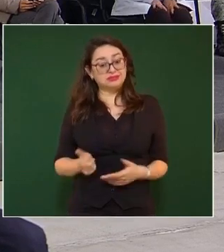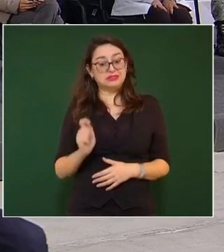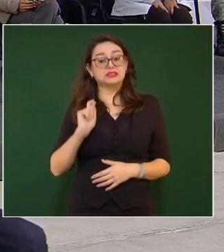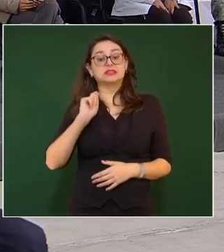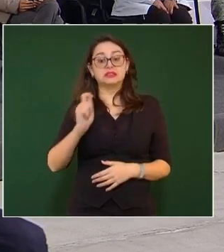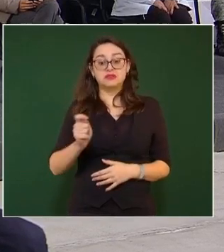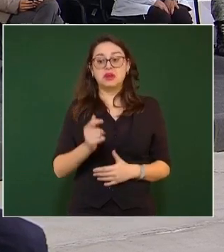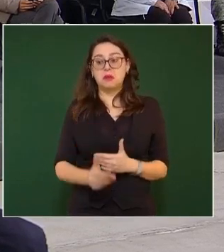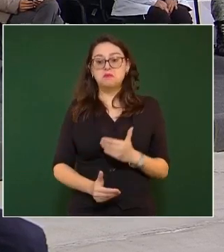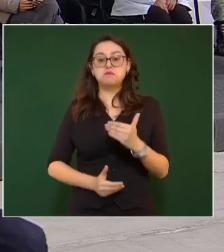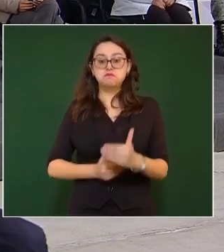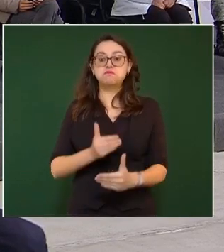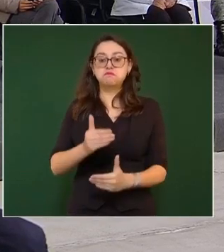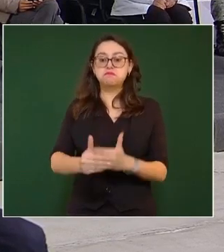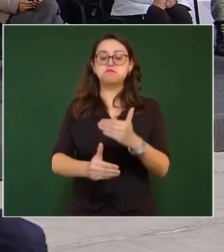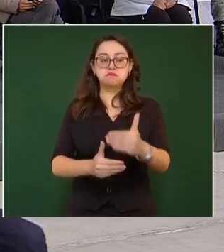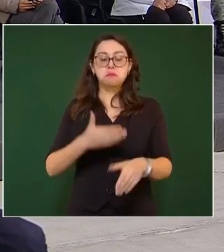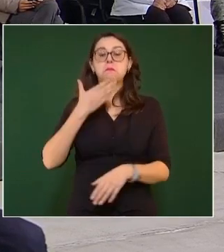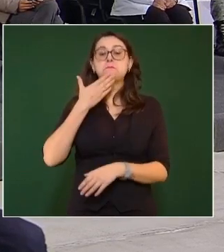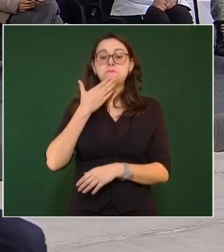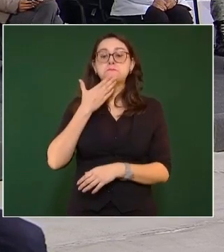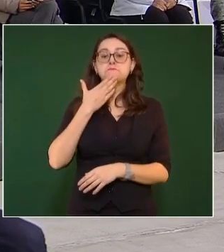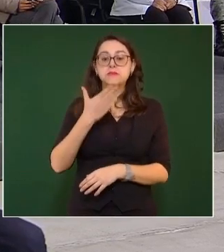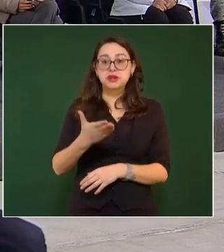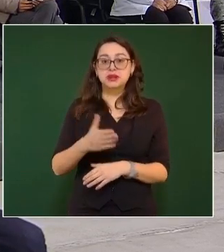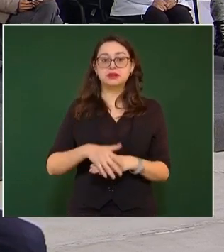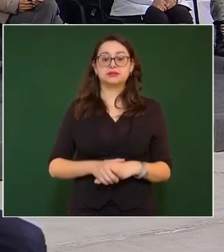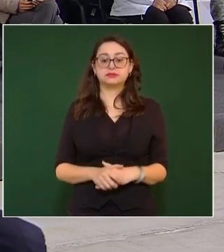van bien las cosas. Claro,